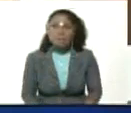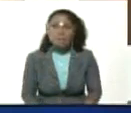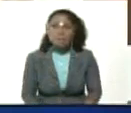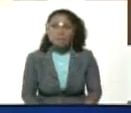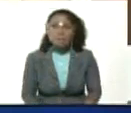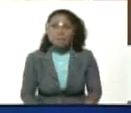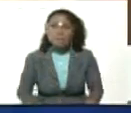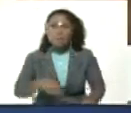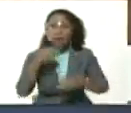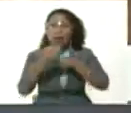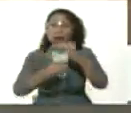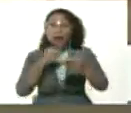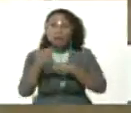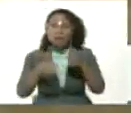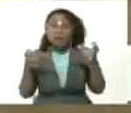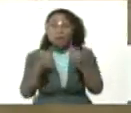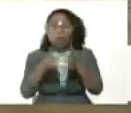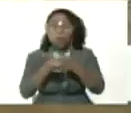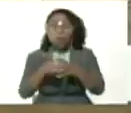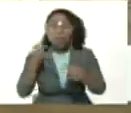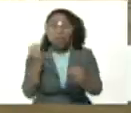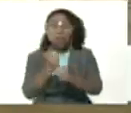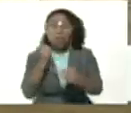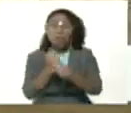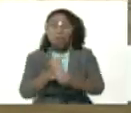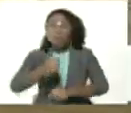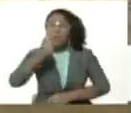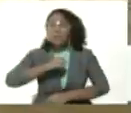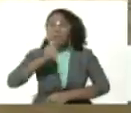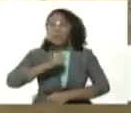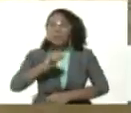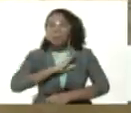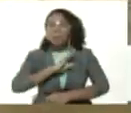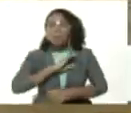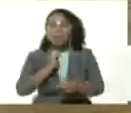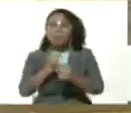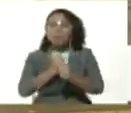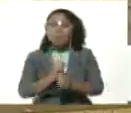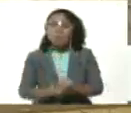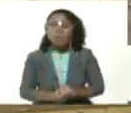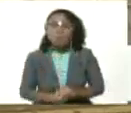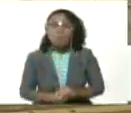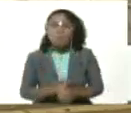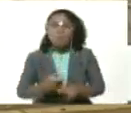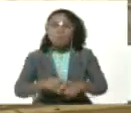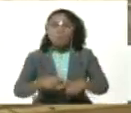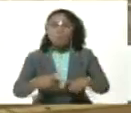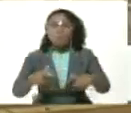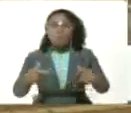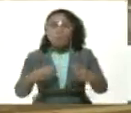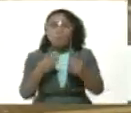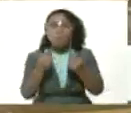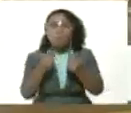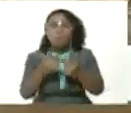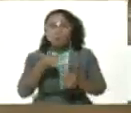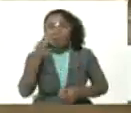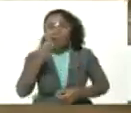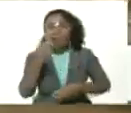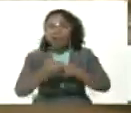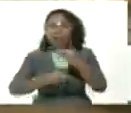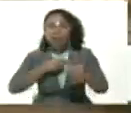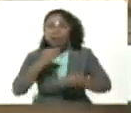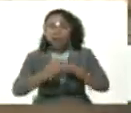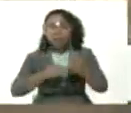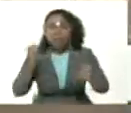ha creado un conjunto de empleos que se sostienen con su trabajo. El crecimiento de la economía real produce